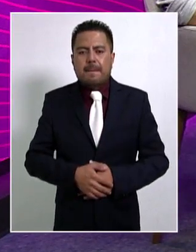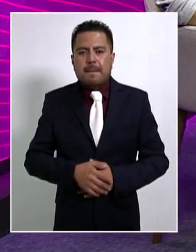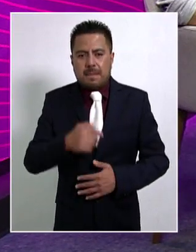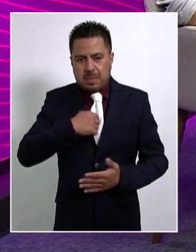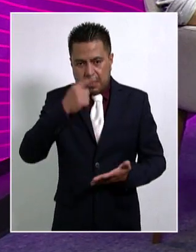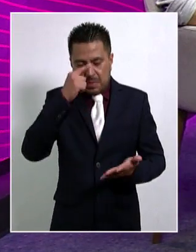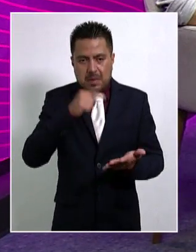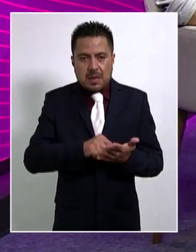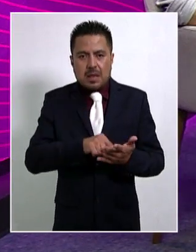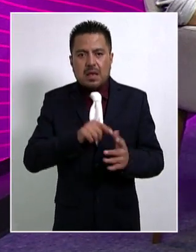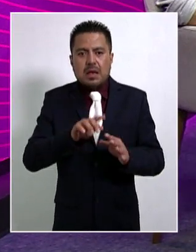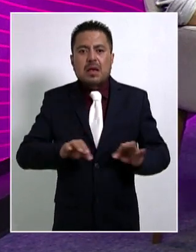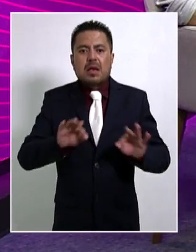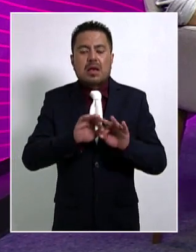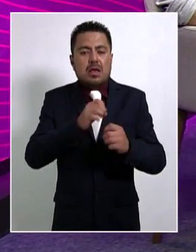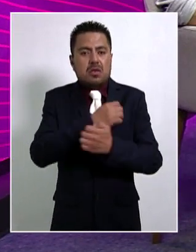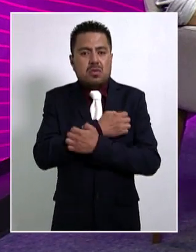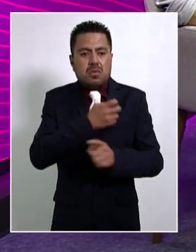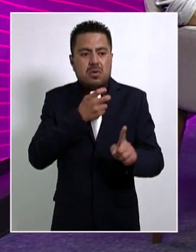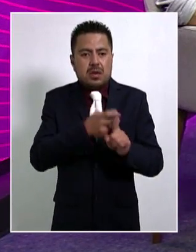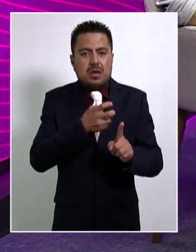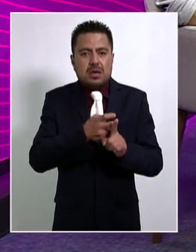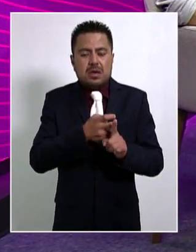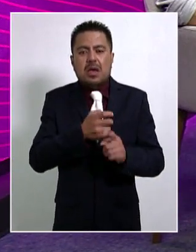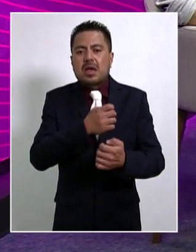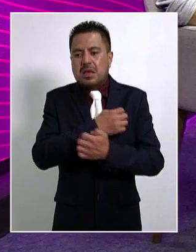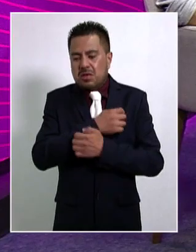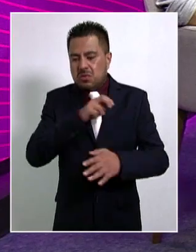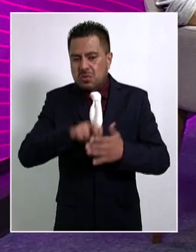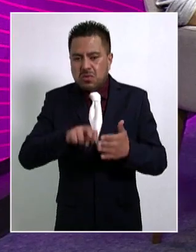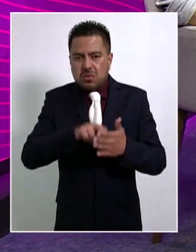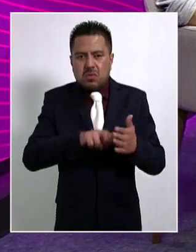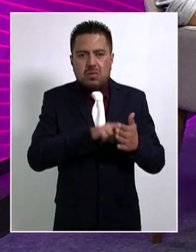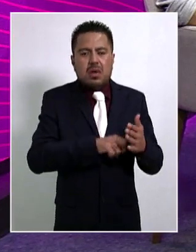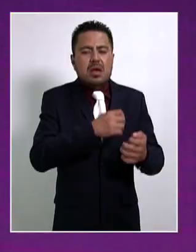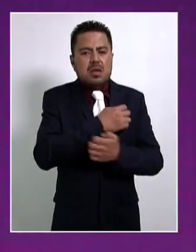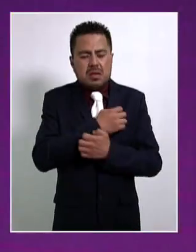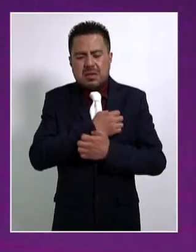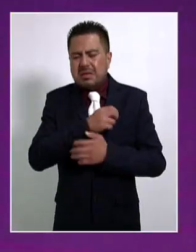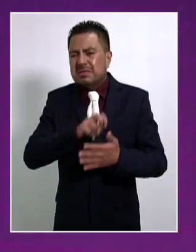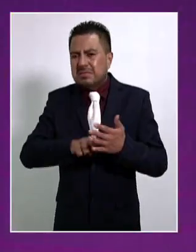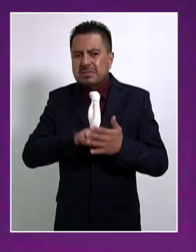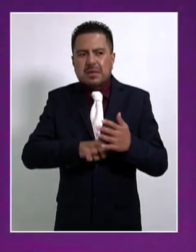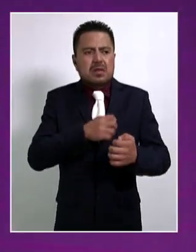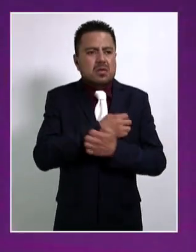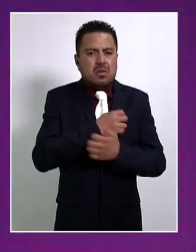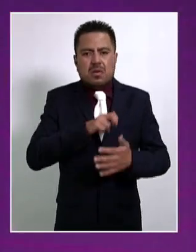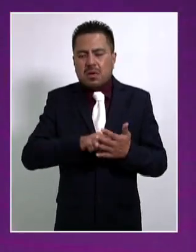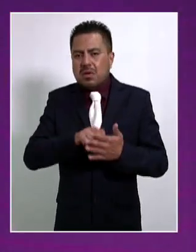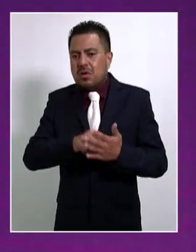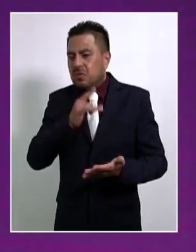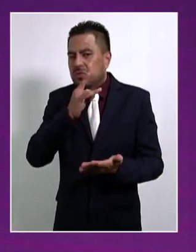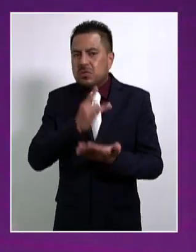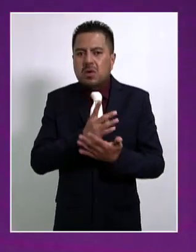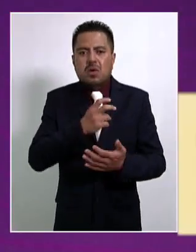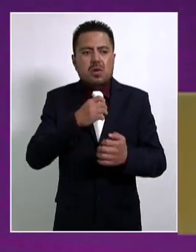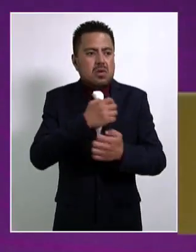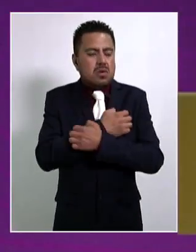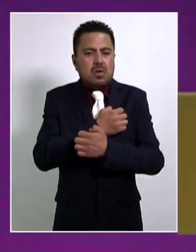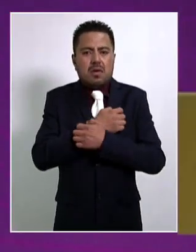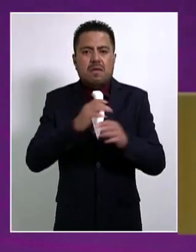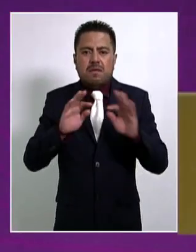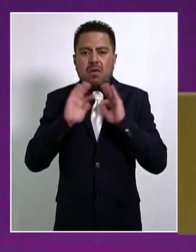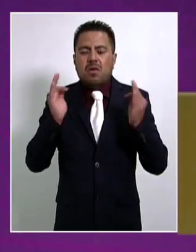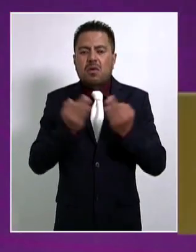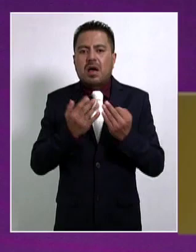Yo creo que la clave está en la educación. Educarnos, reeducarnos, ¿no? No solamente en la educación